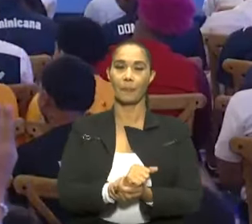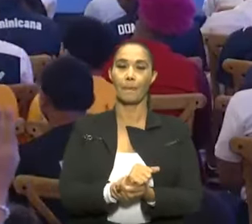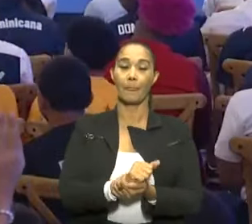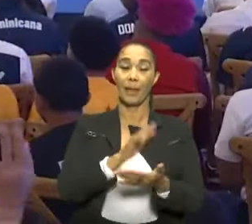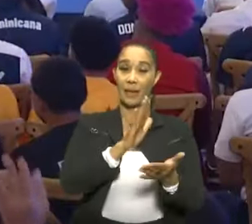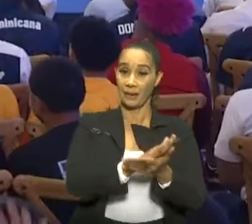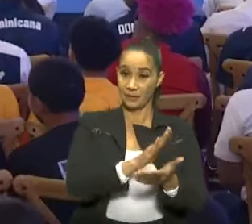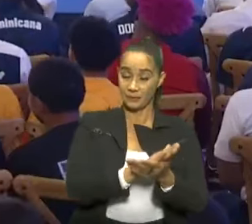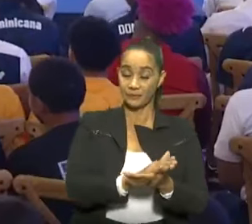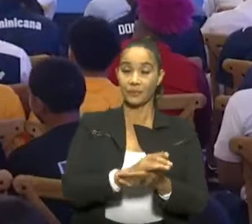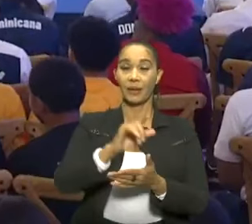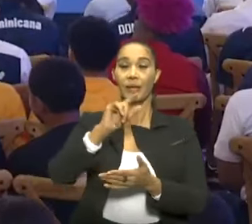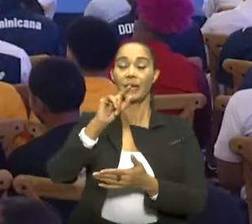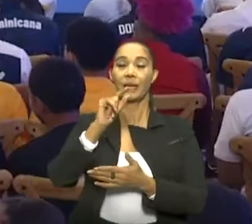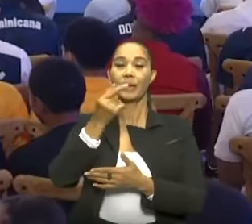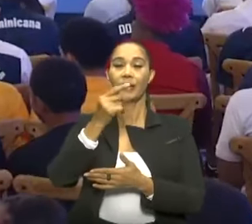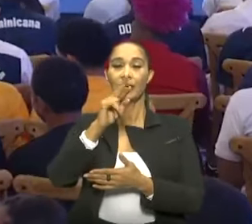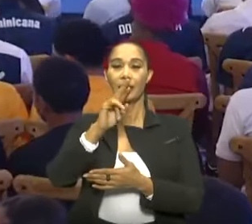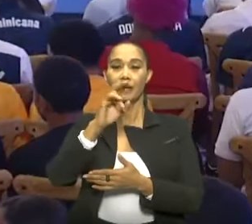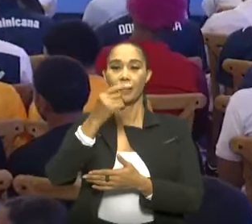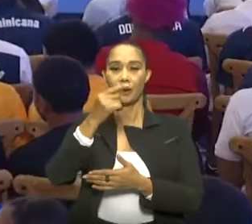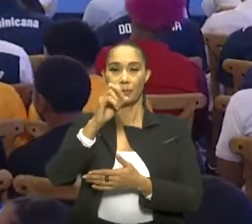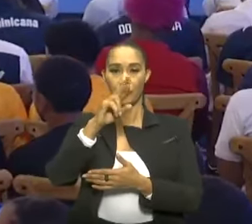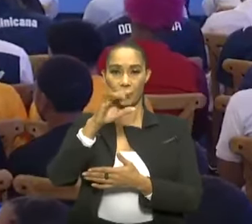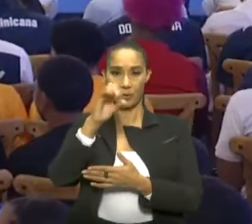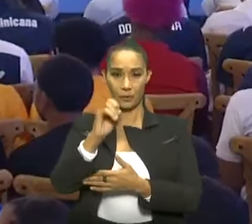El Liceo Gregorio Luperón.